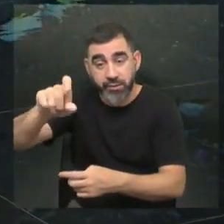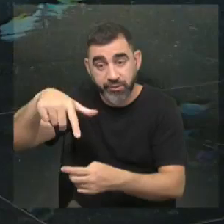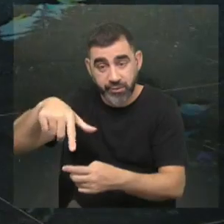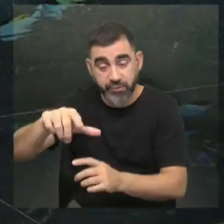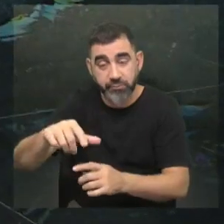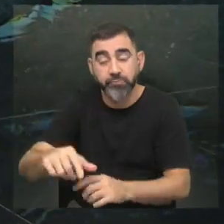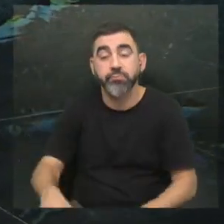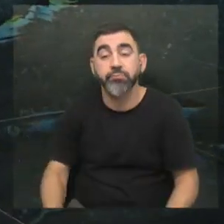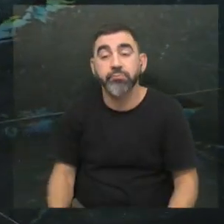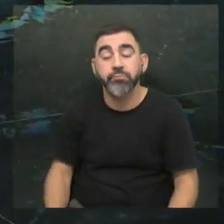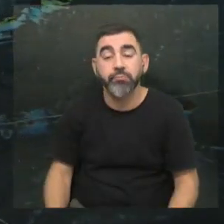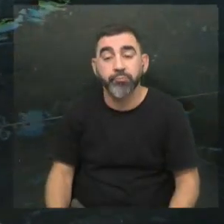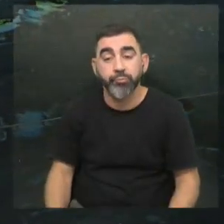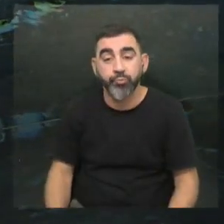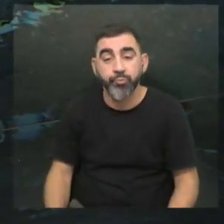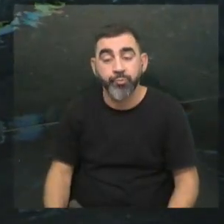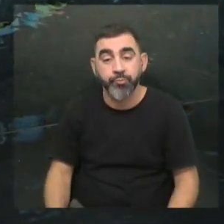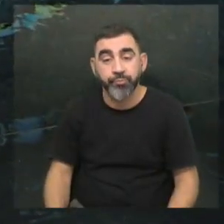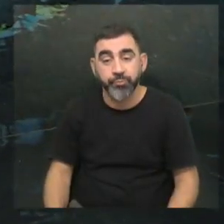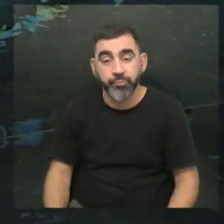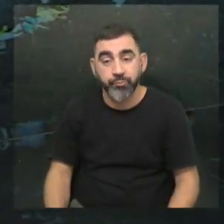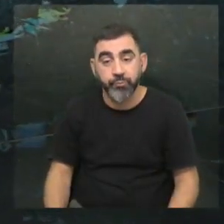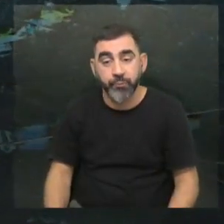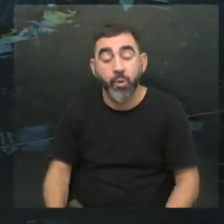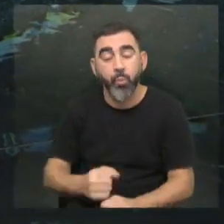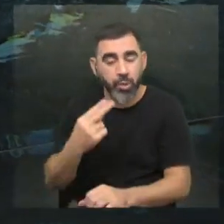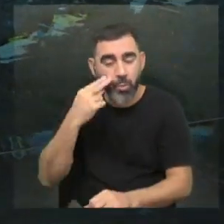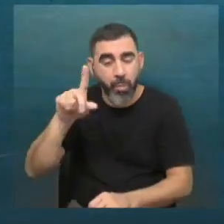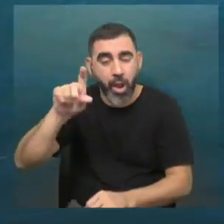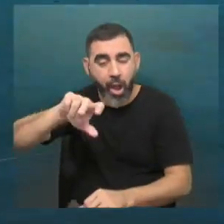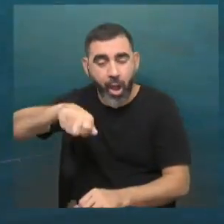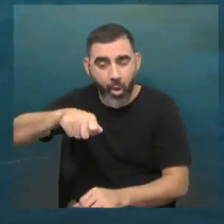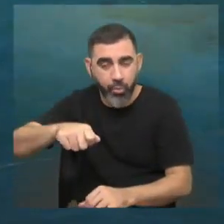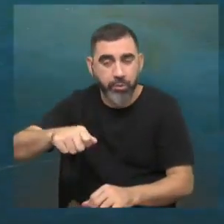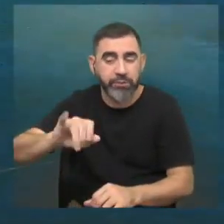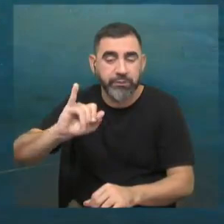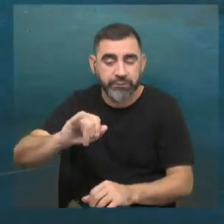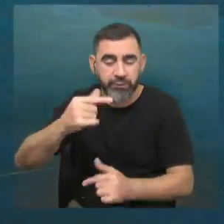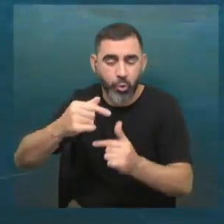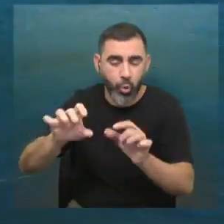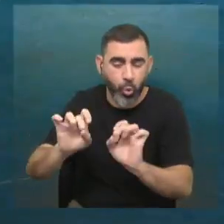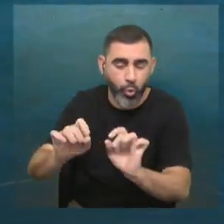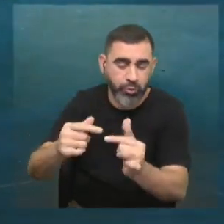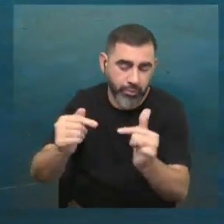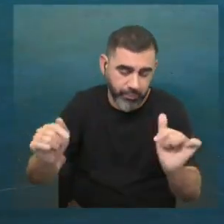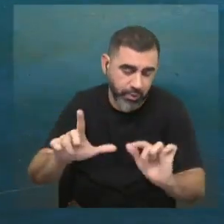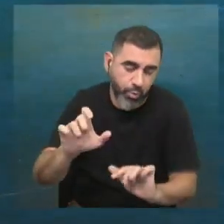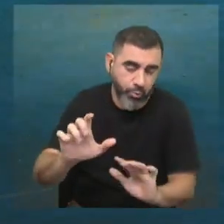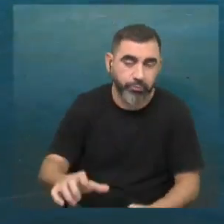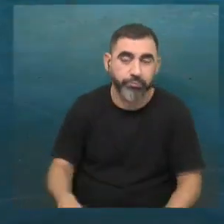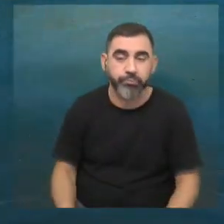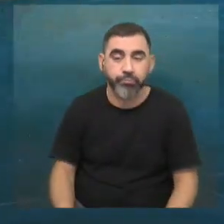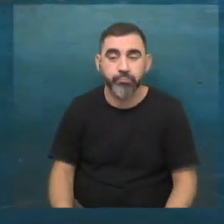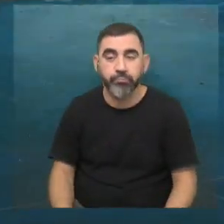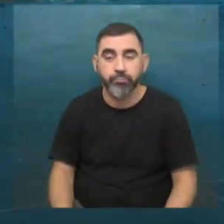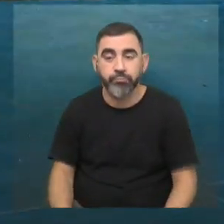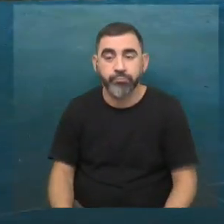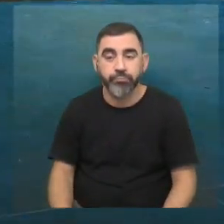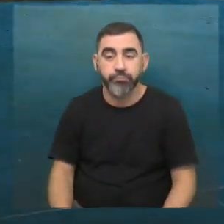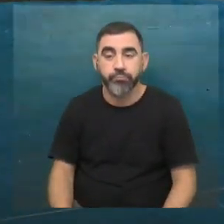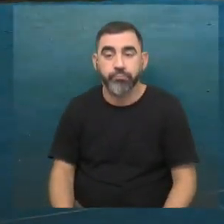gran desventaja, que son frágiles. Aunque son flexibles, son frágiles. Entonces las fibras de carbono que se usan, cuando uno les pega un martillazo,